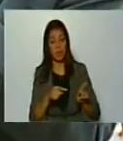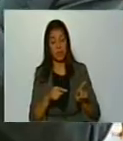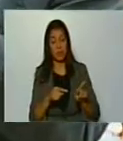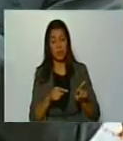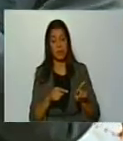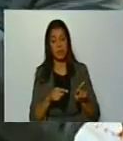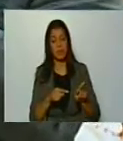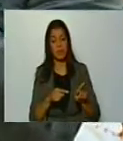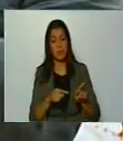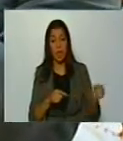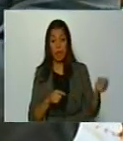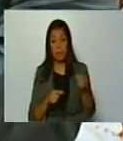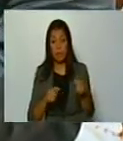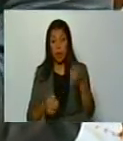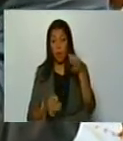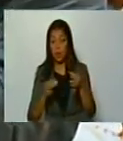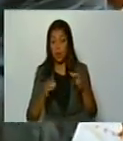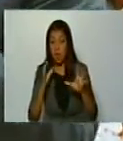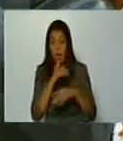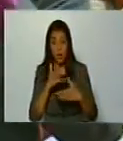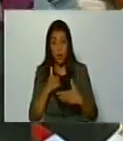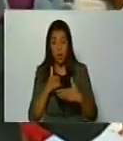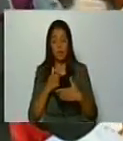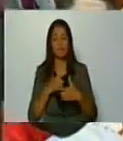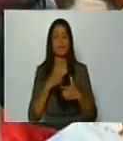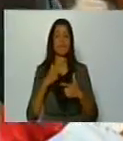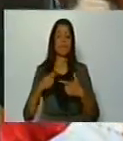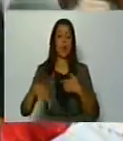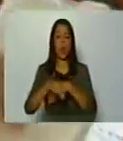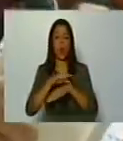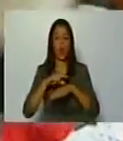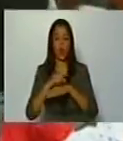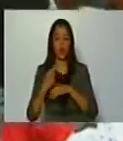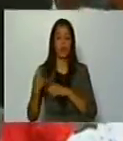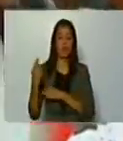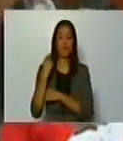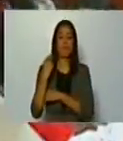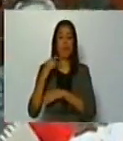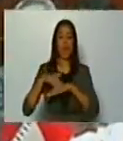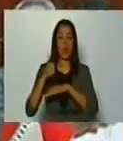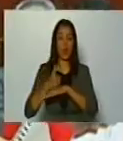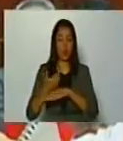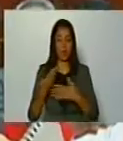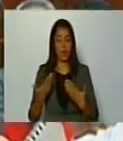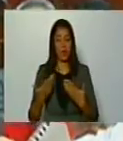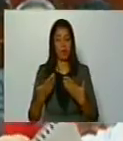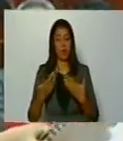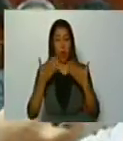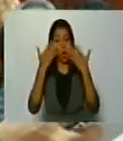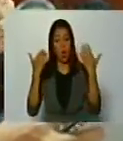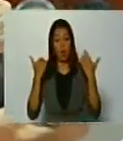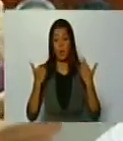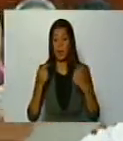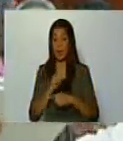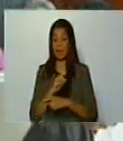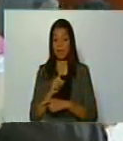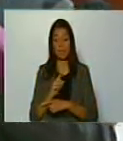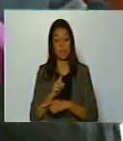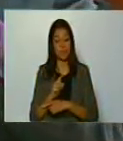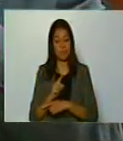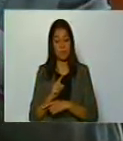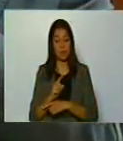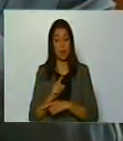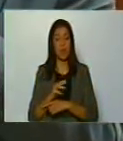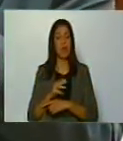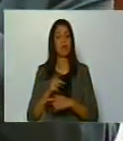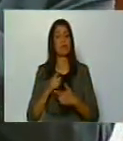mencionadas, al Estado venezolano nos acusarían por omisión. Y es una también de las